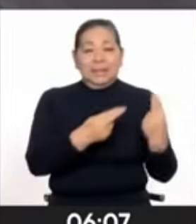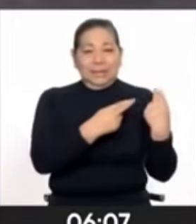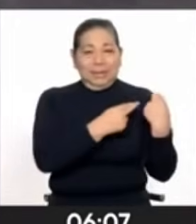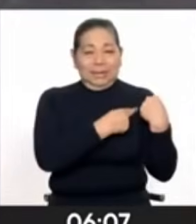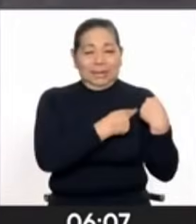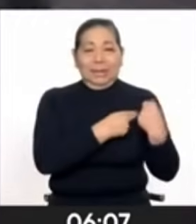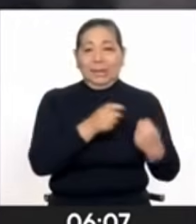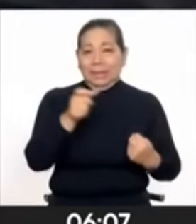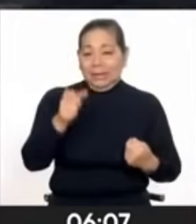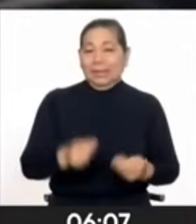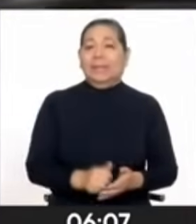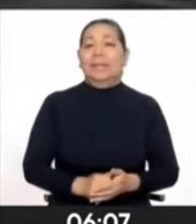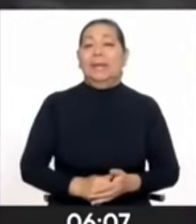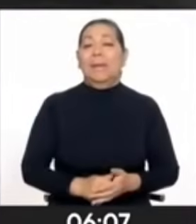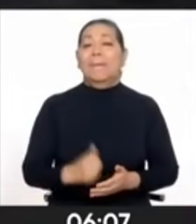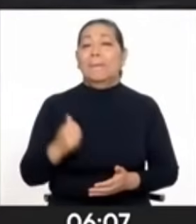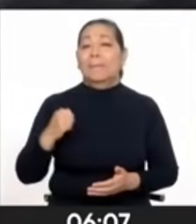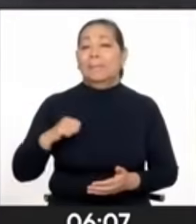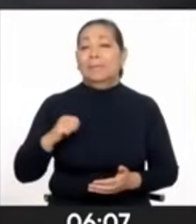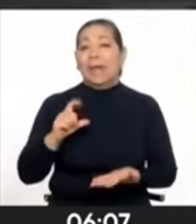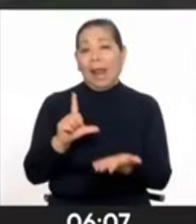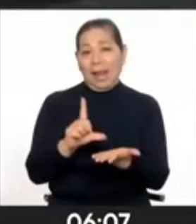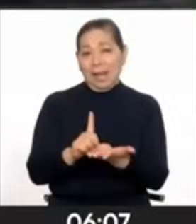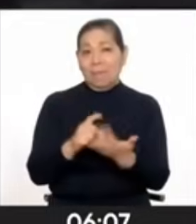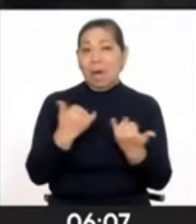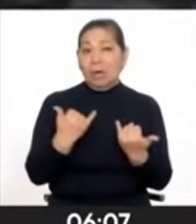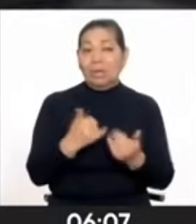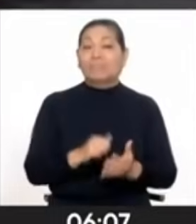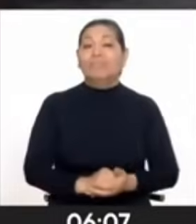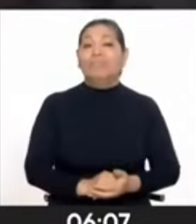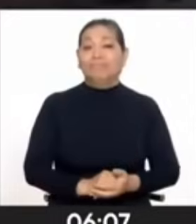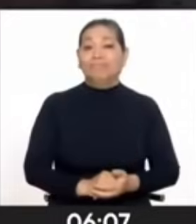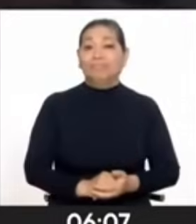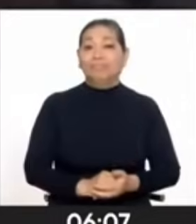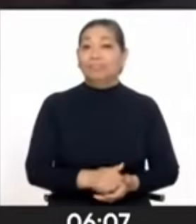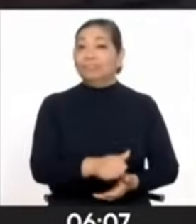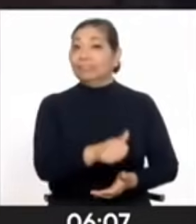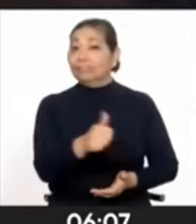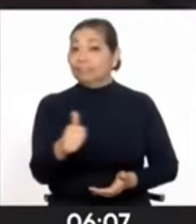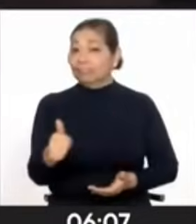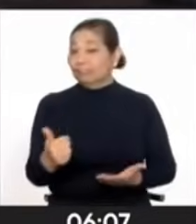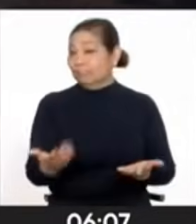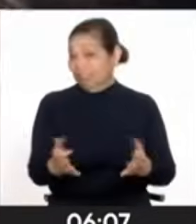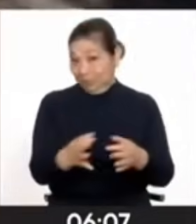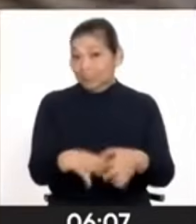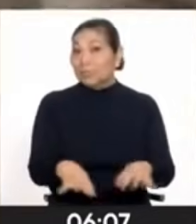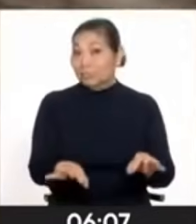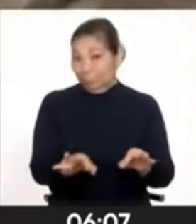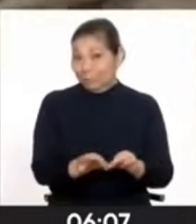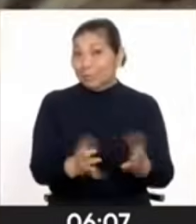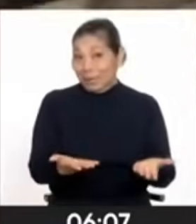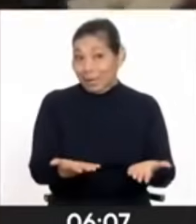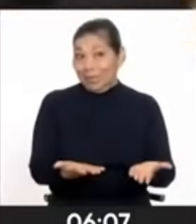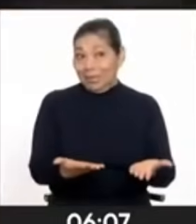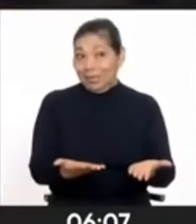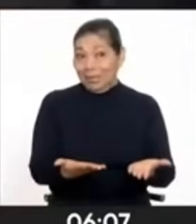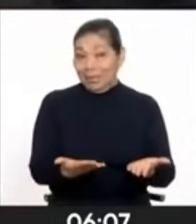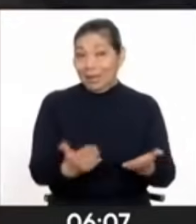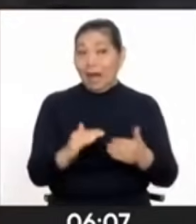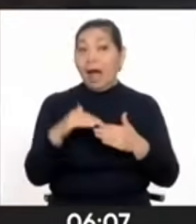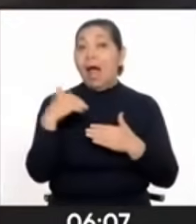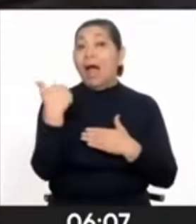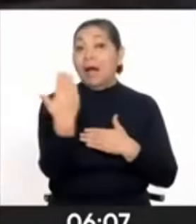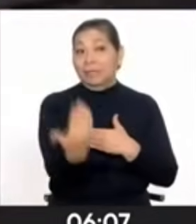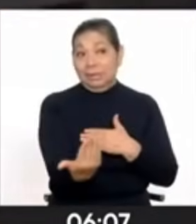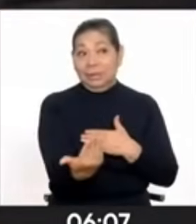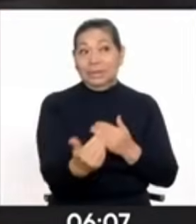vocero de la Municipalidad de Lima. Ahora vamos a conversar con la otra parte porque es importante. Estamos yendo a la parte posterior